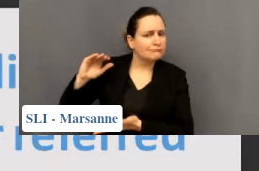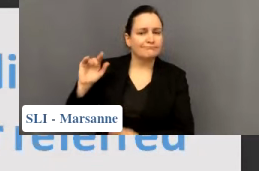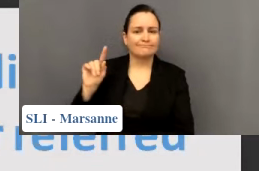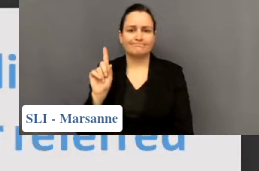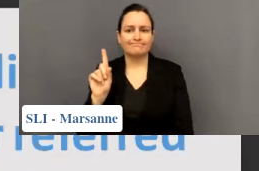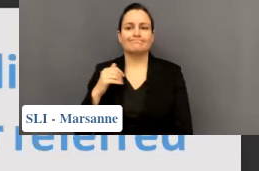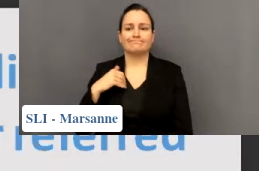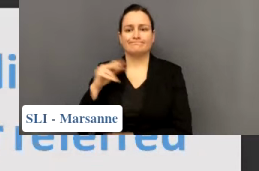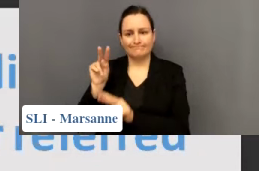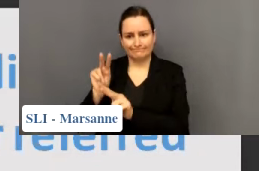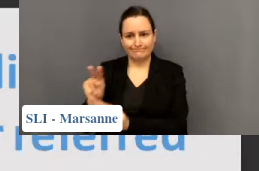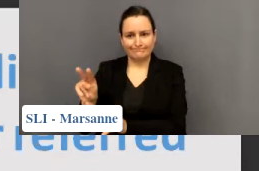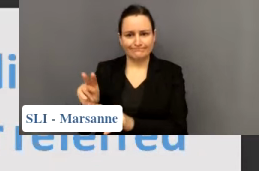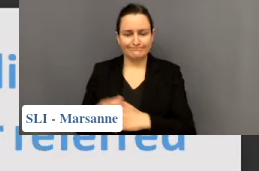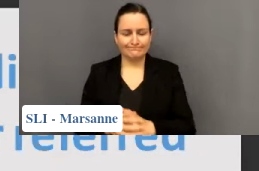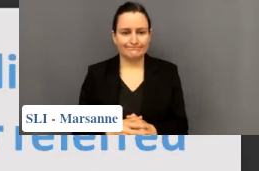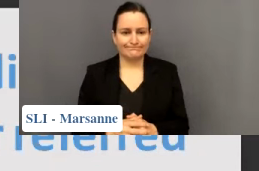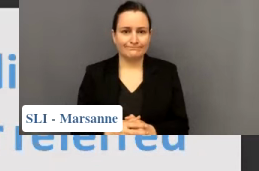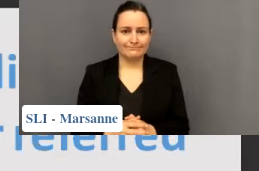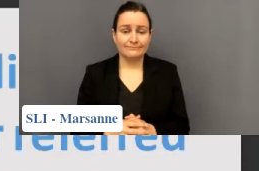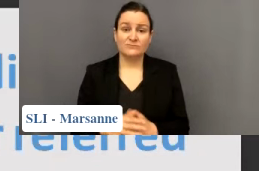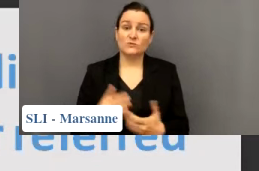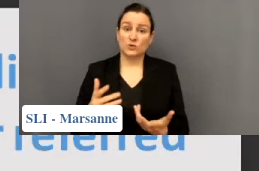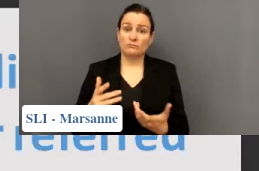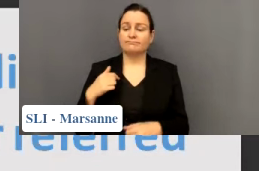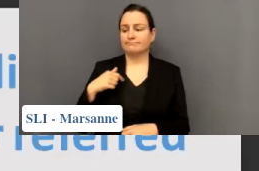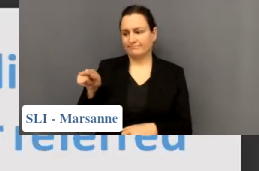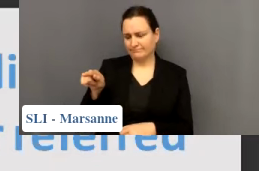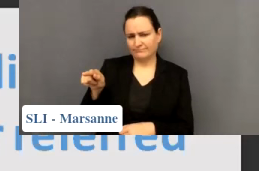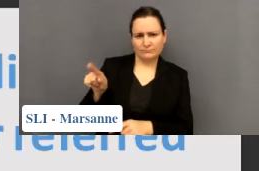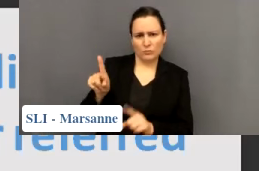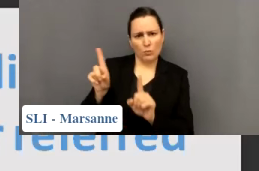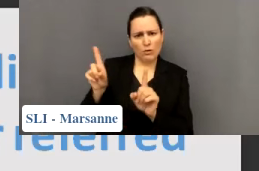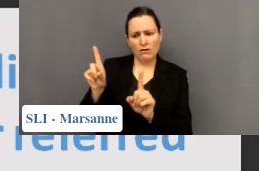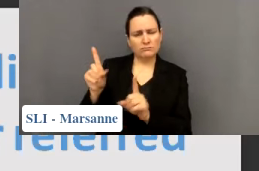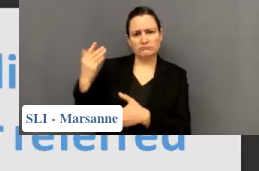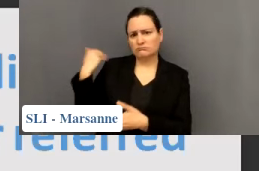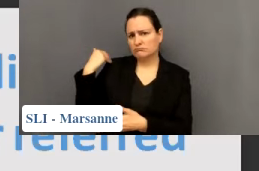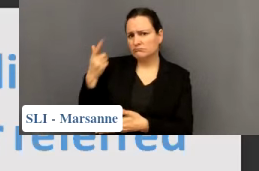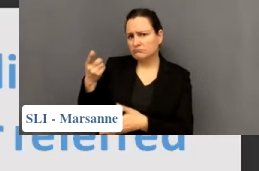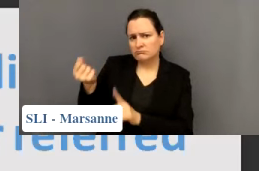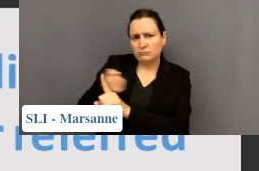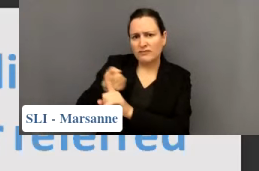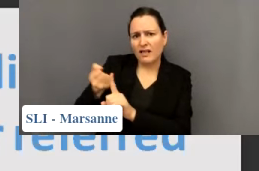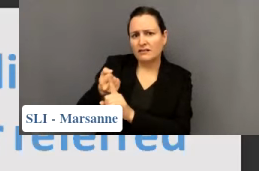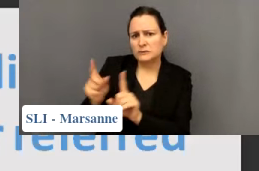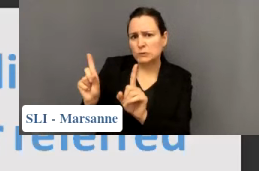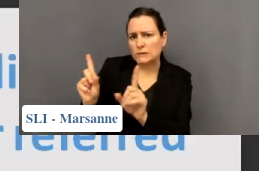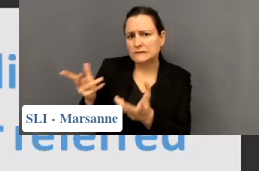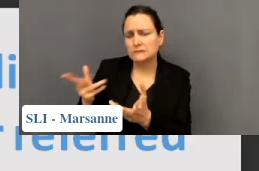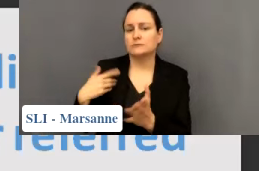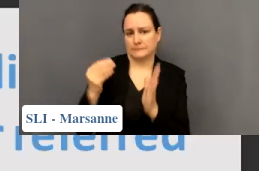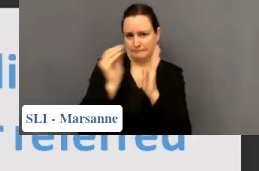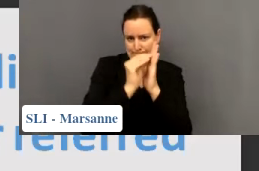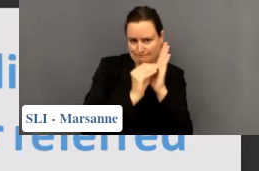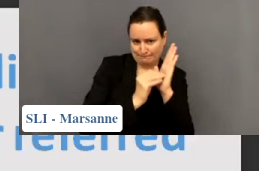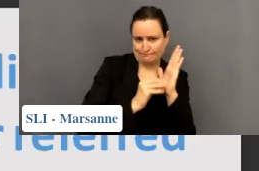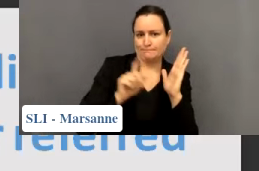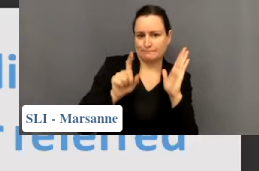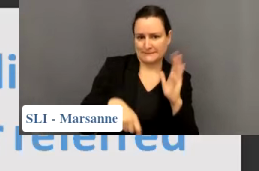un 98% de los casos la violencia doméstica, como decíamos recién. Estamos convencidas que con el acompañar vamos